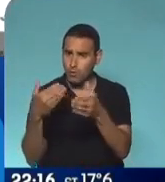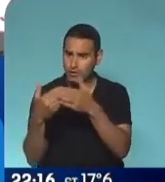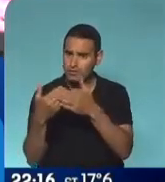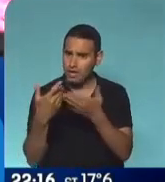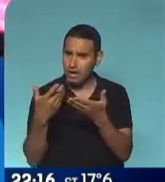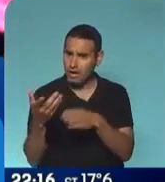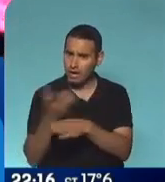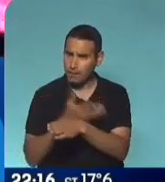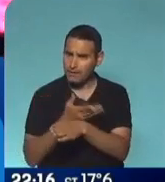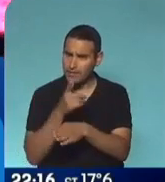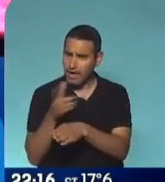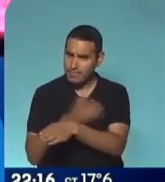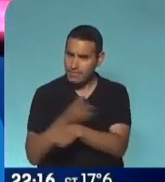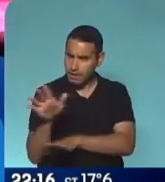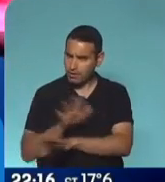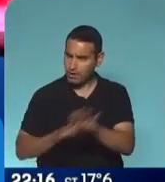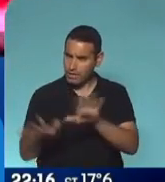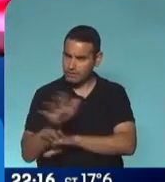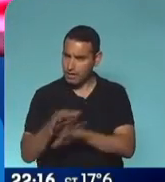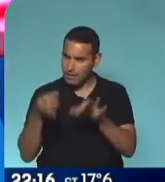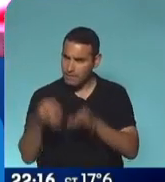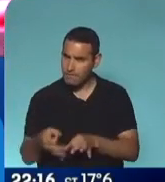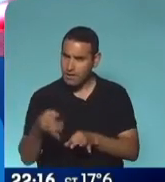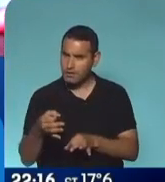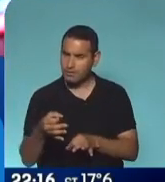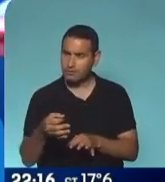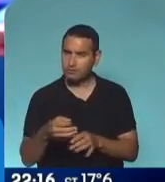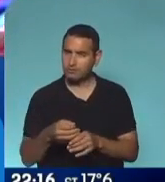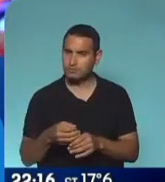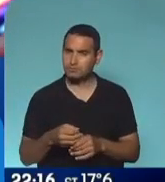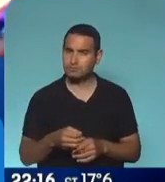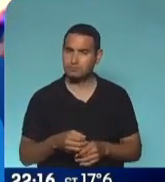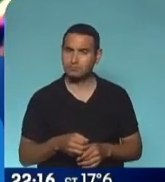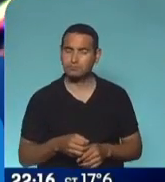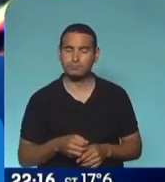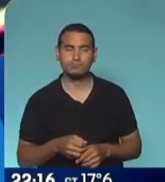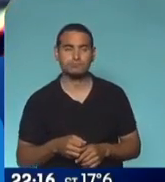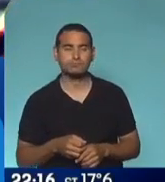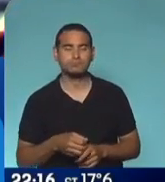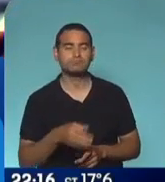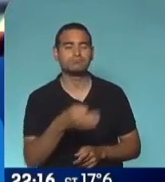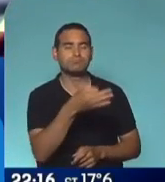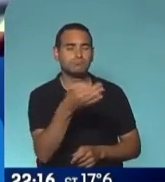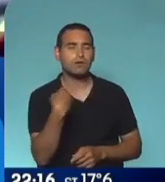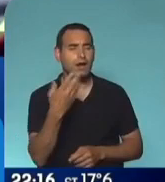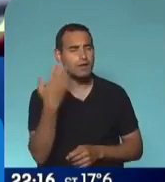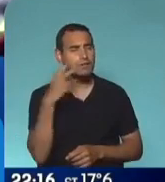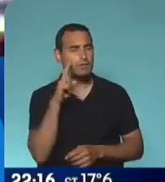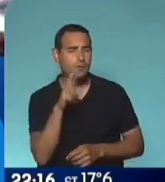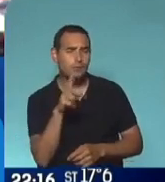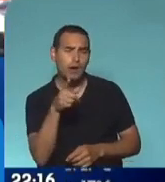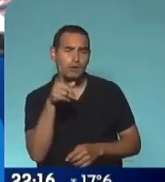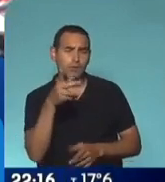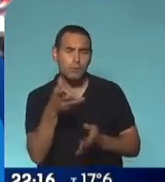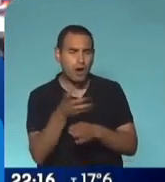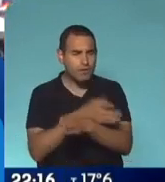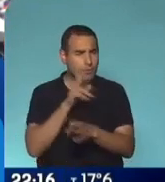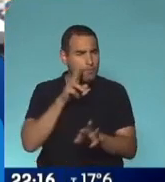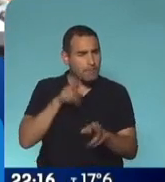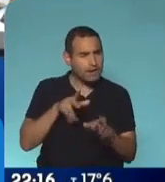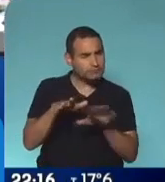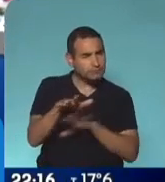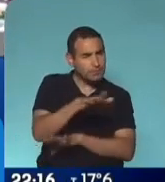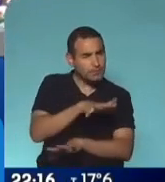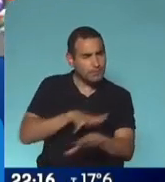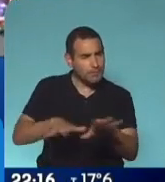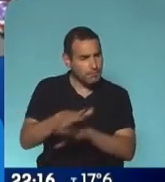organizada. Digo, va con shock y no con gradualismo. Sí, lo que se entrevió es una suerte de planificación, ¿no? Pero también uno